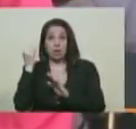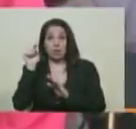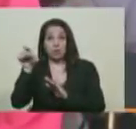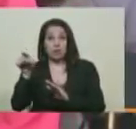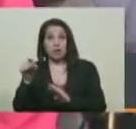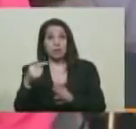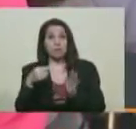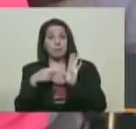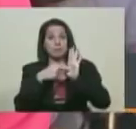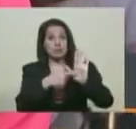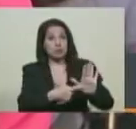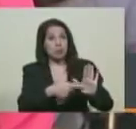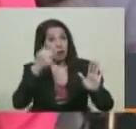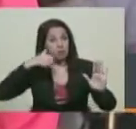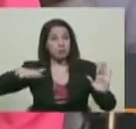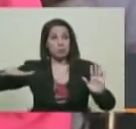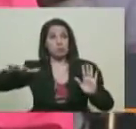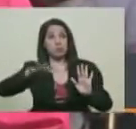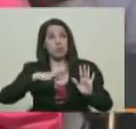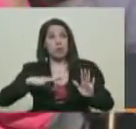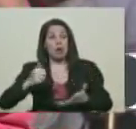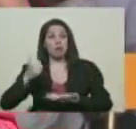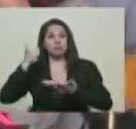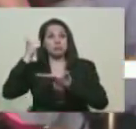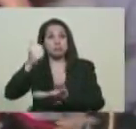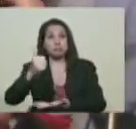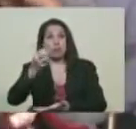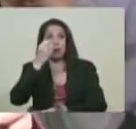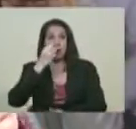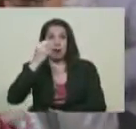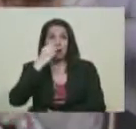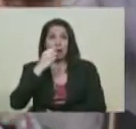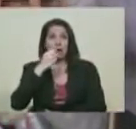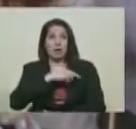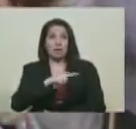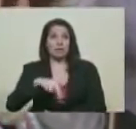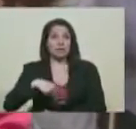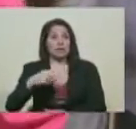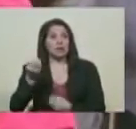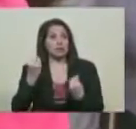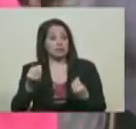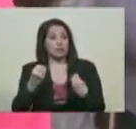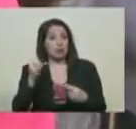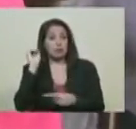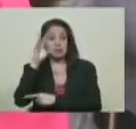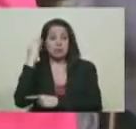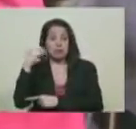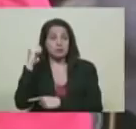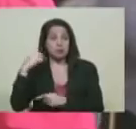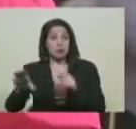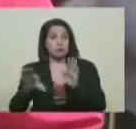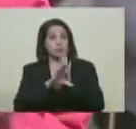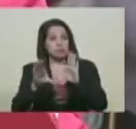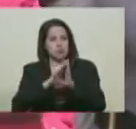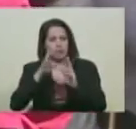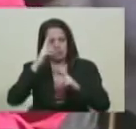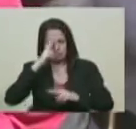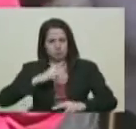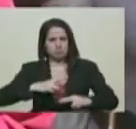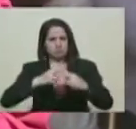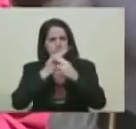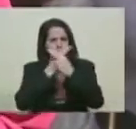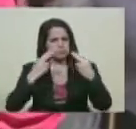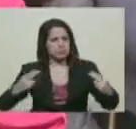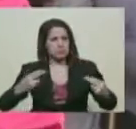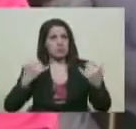al pueblo de Venezuela, que es la ley de los CLAP. Así que la Asamblea Nacional Constituyente le cumple a nuestro pueblo. Están